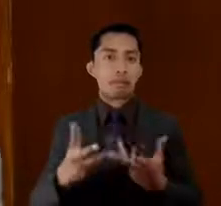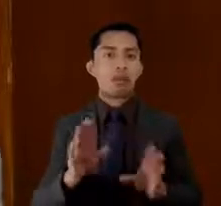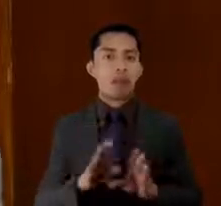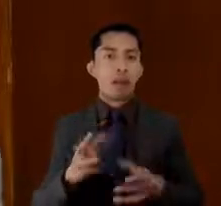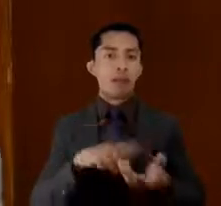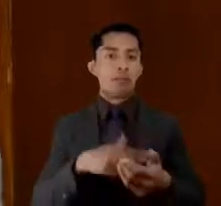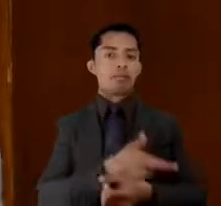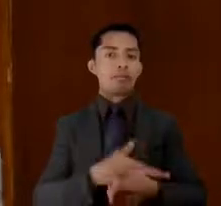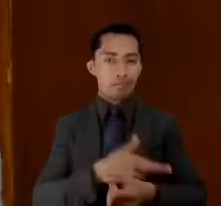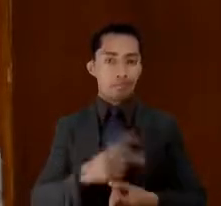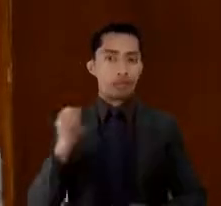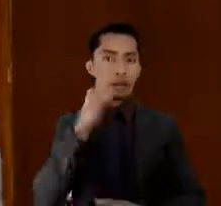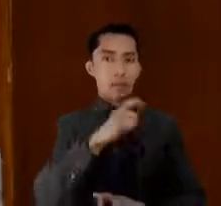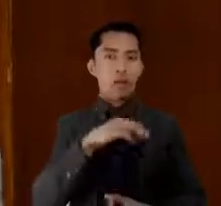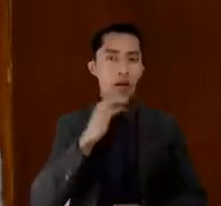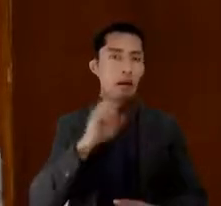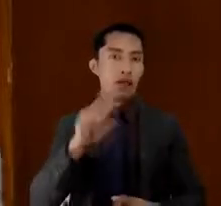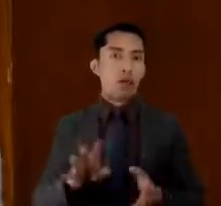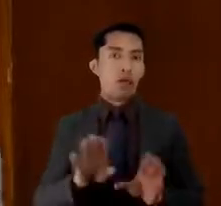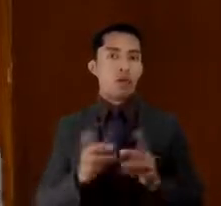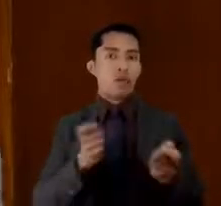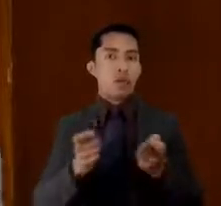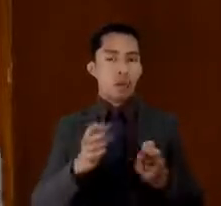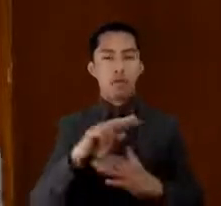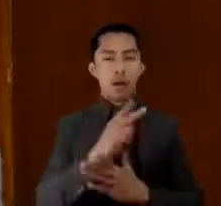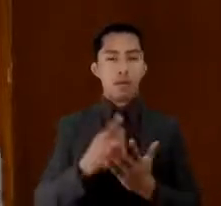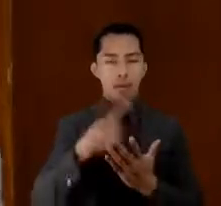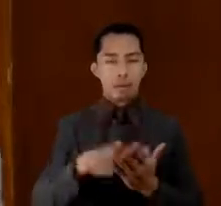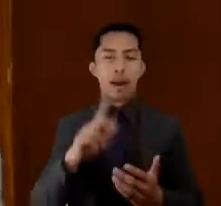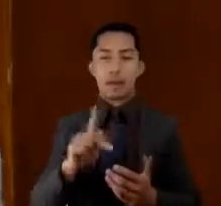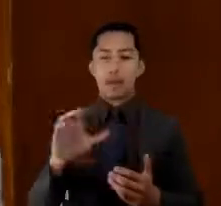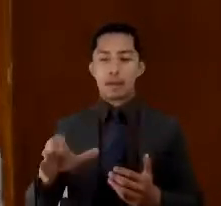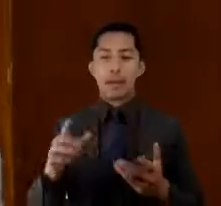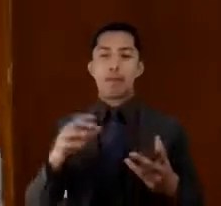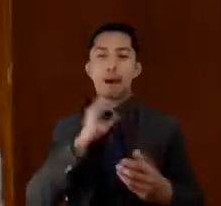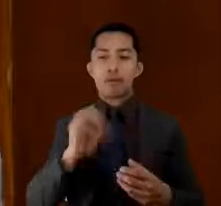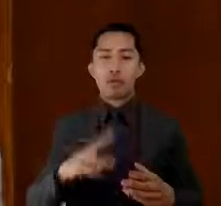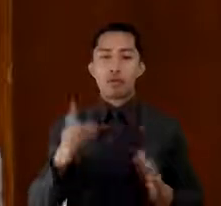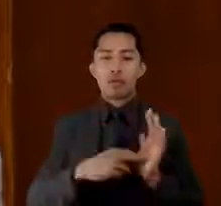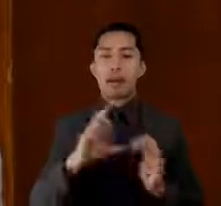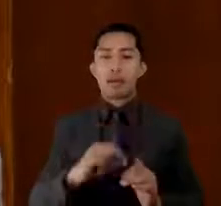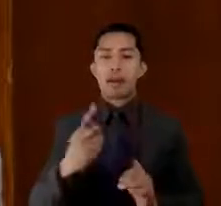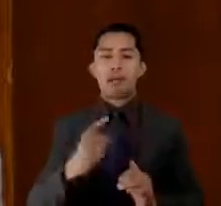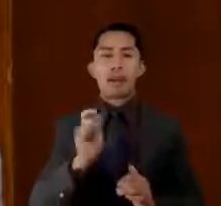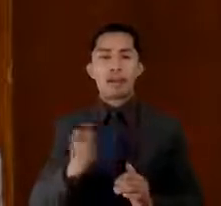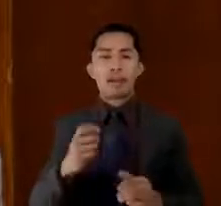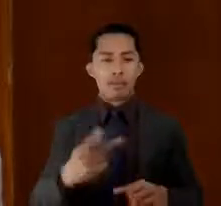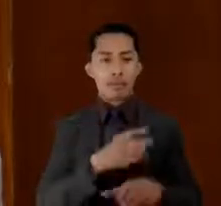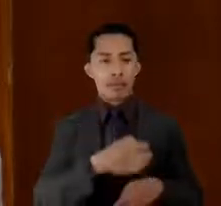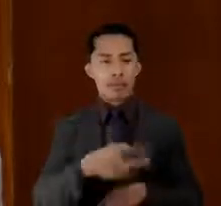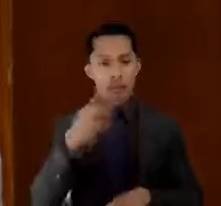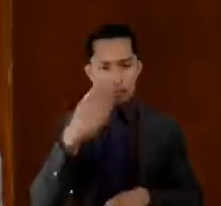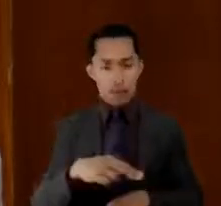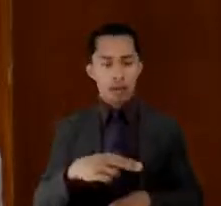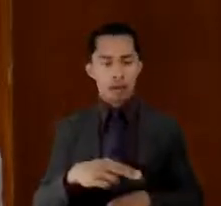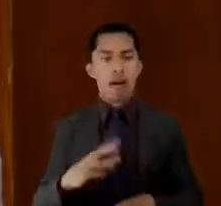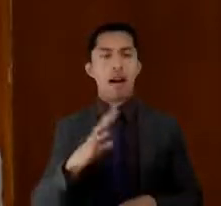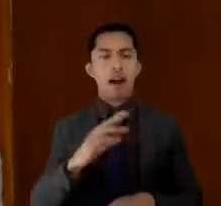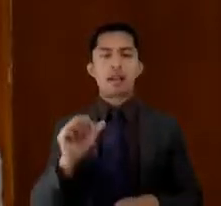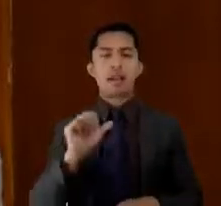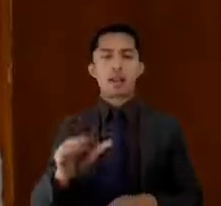gestión. De acuerdo con el Programa de Protección Civil para Basureros 2021, nuestra entidad genera alrededor de